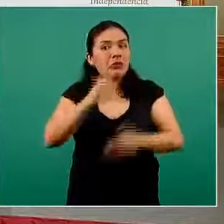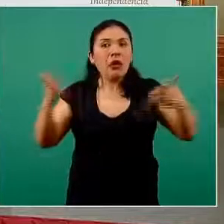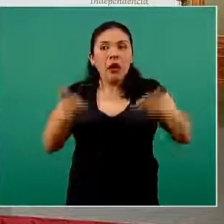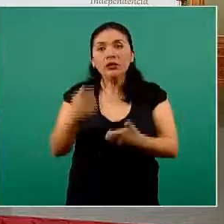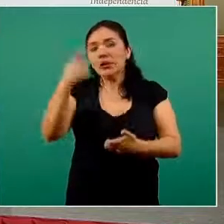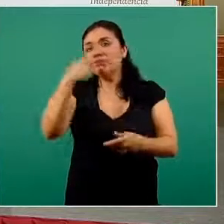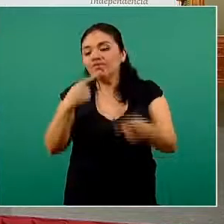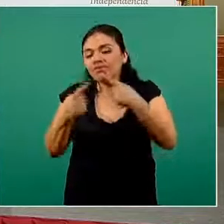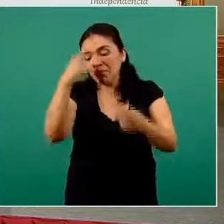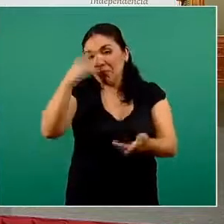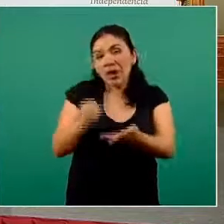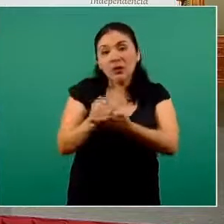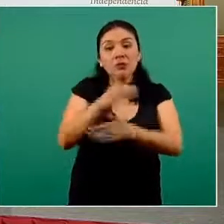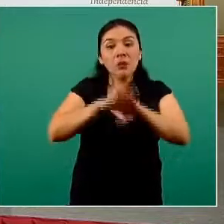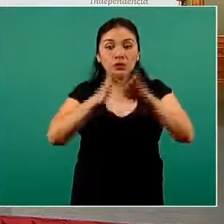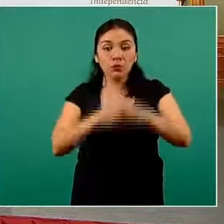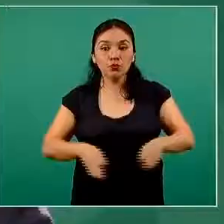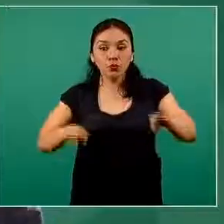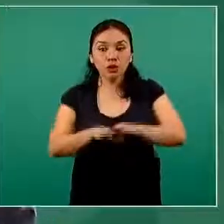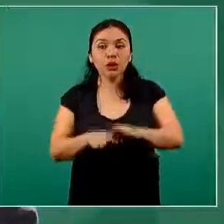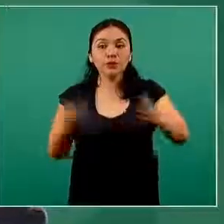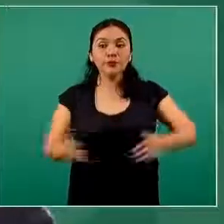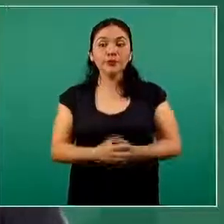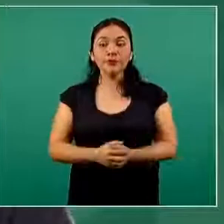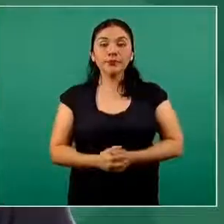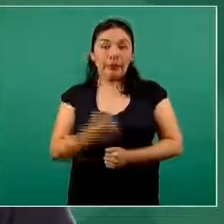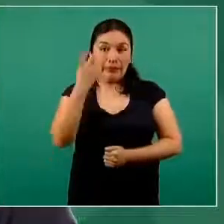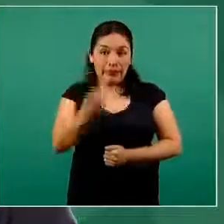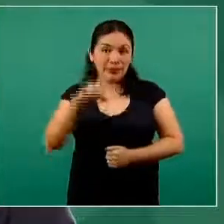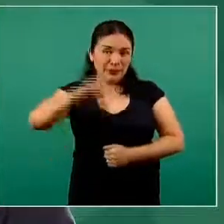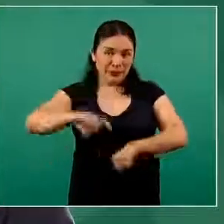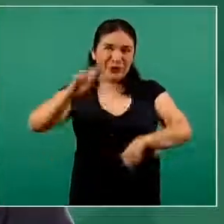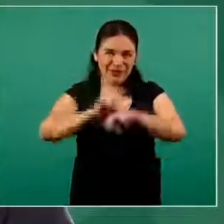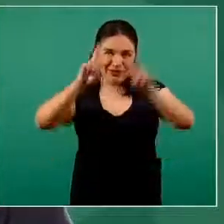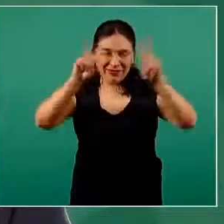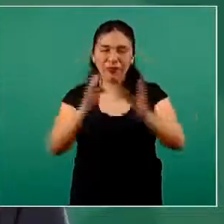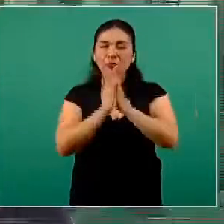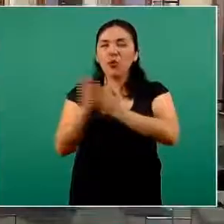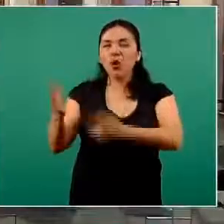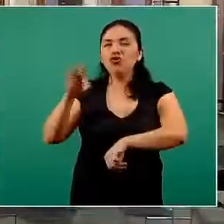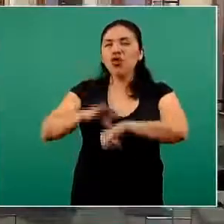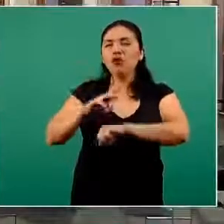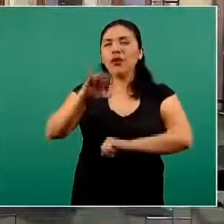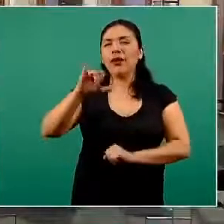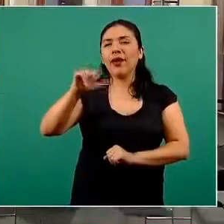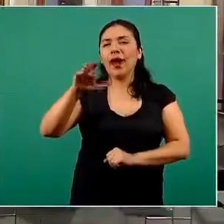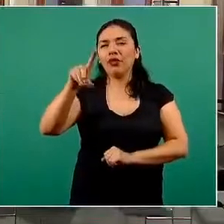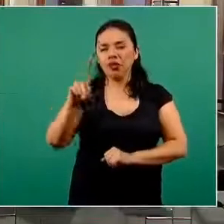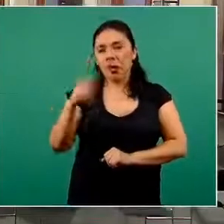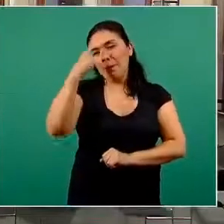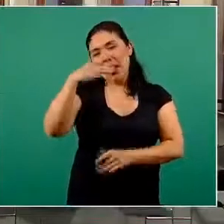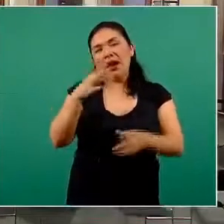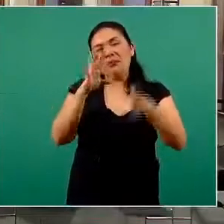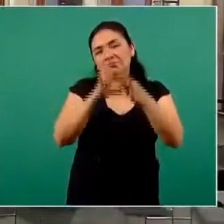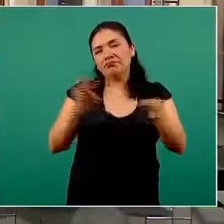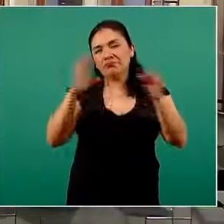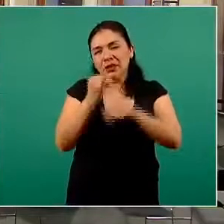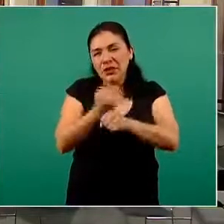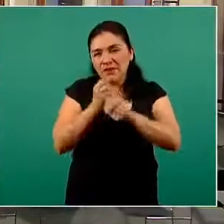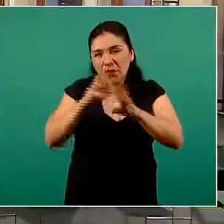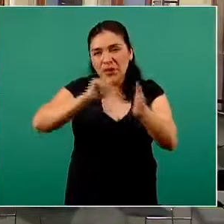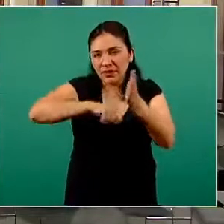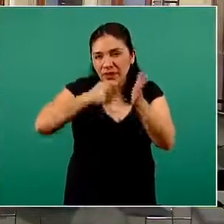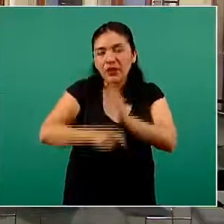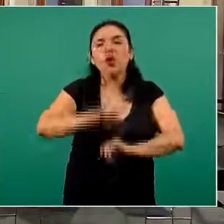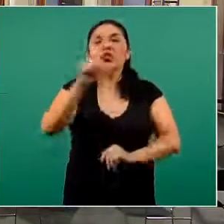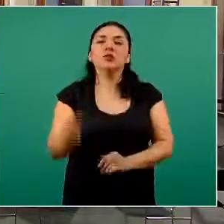estas decisiones tan importantes. Entonces, esa será la secuencia. Le pido al doctor Ricardo Cortés si presenta el informe técnico. Enseguida yo me pondré de pie